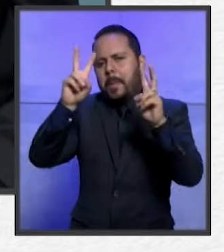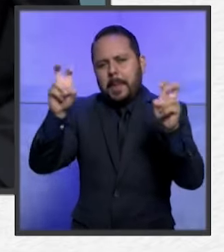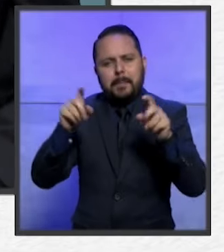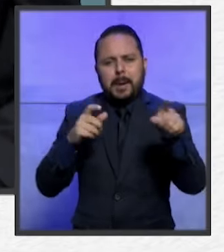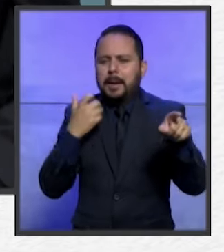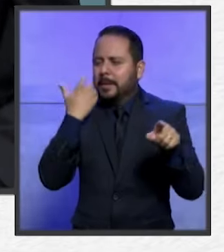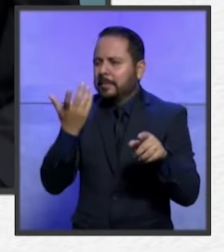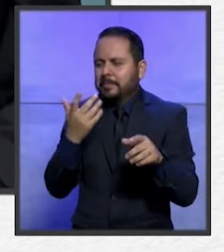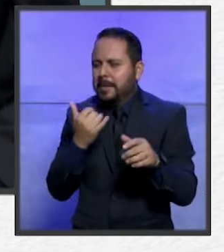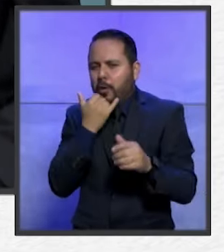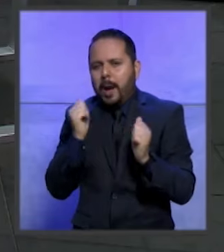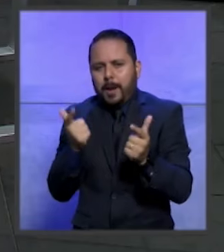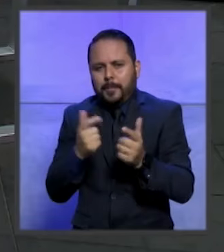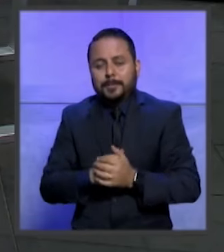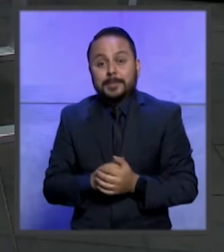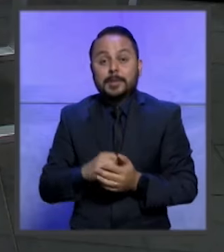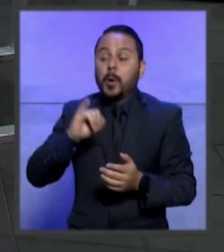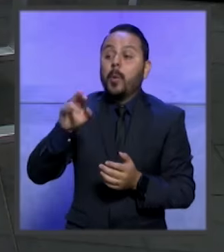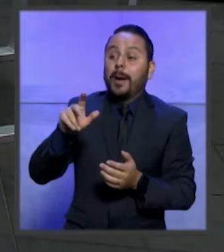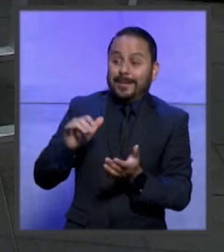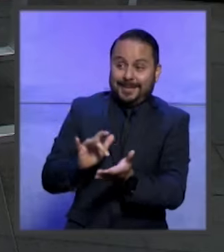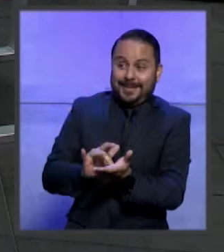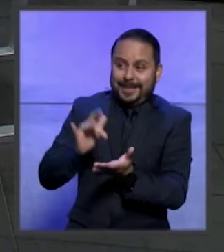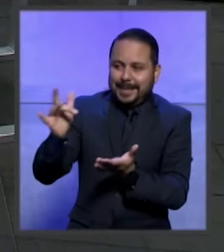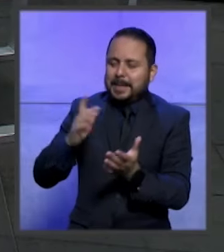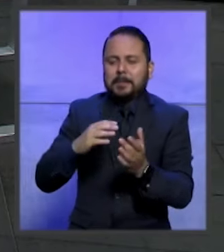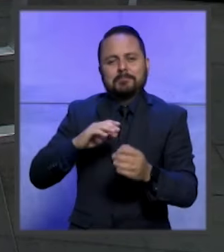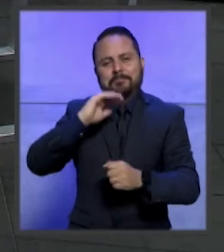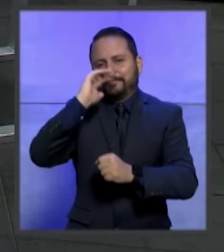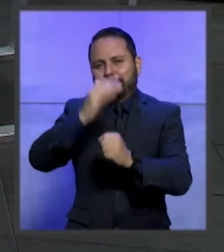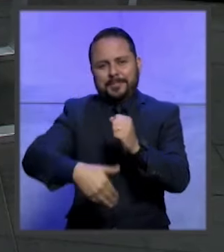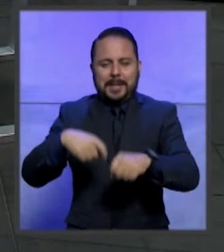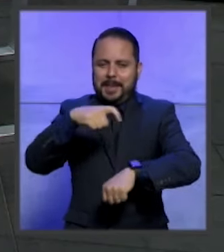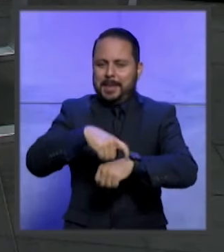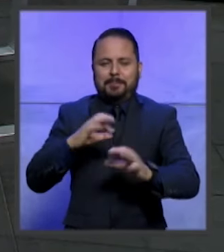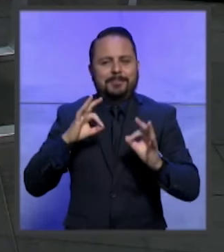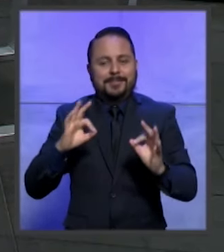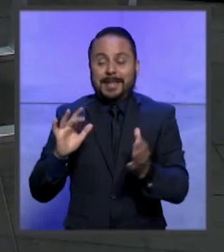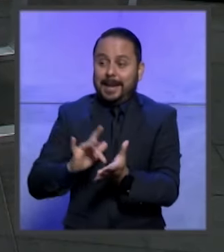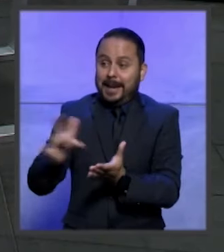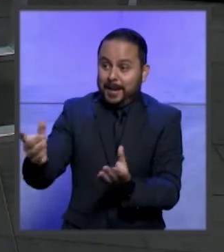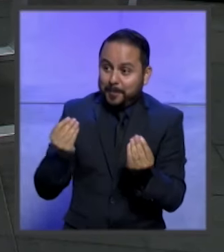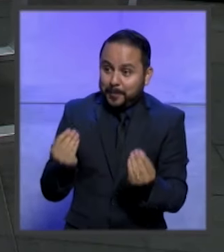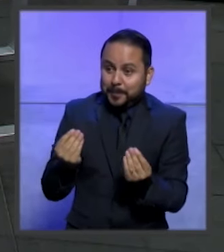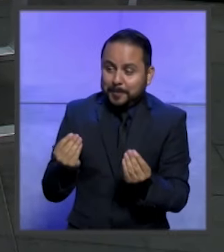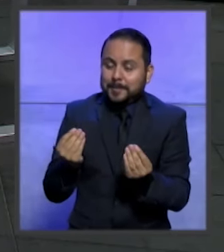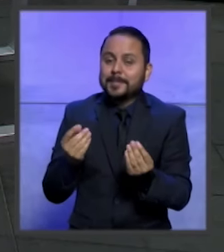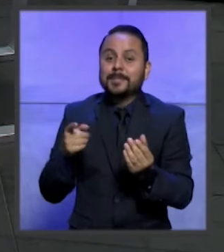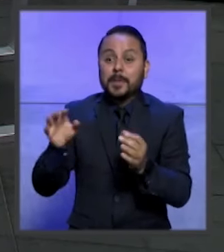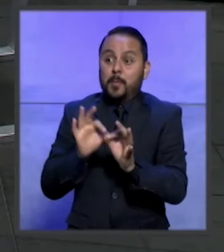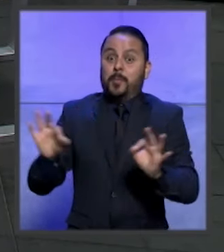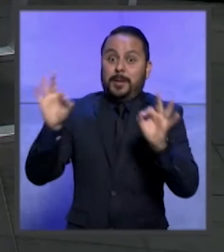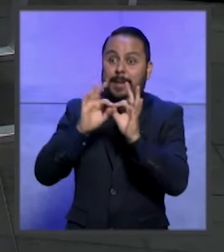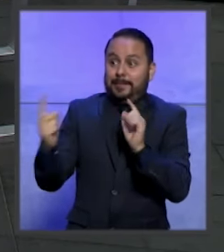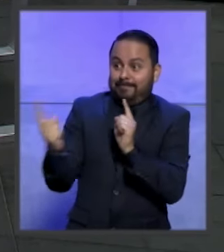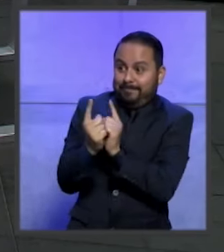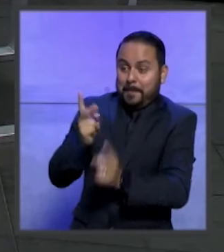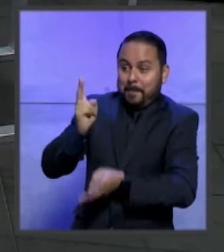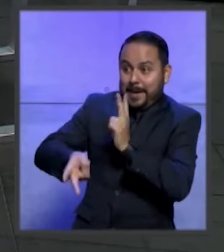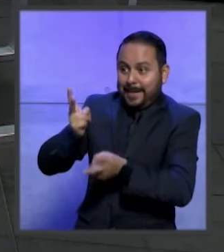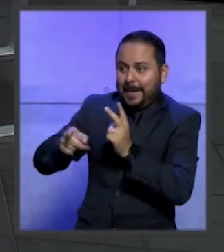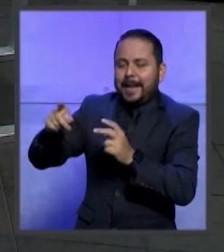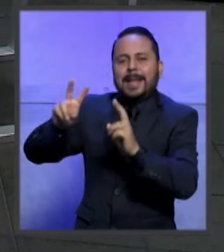o algún tema que sea irregular Juan Carlos Silva daya concluimos nuestro programa estamos en tiempo Muchas gracias ha sido importante